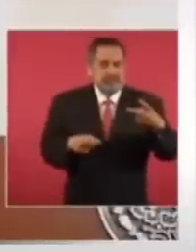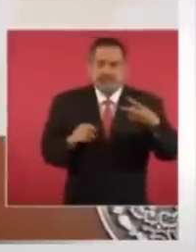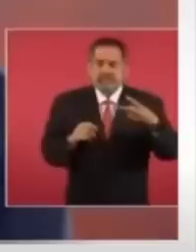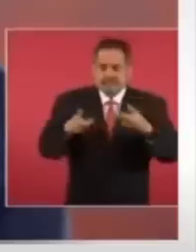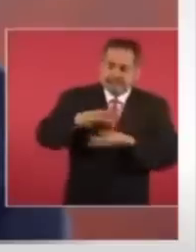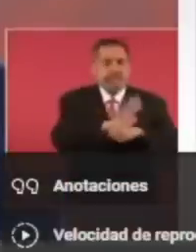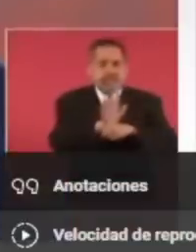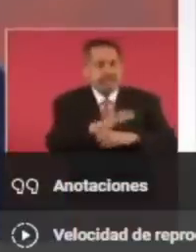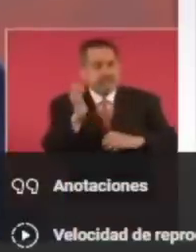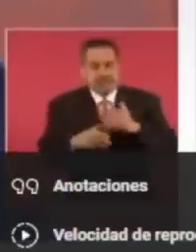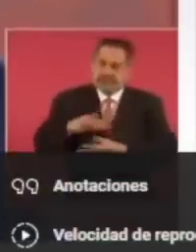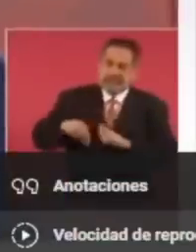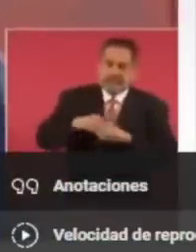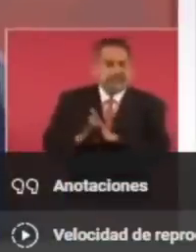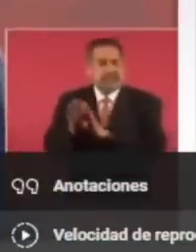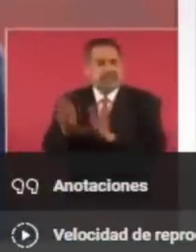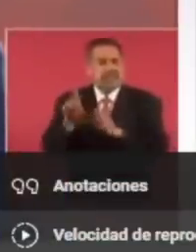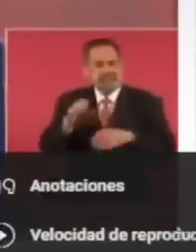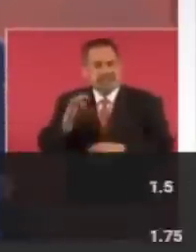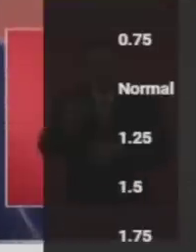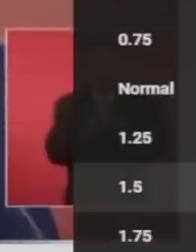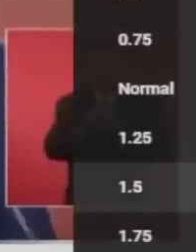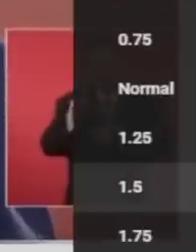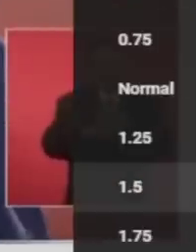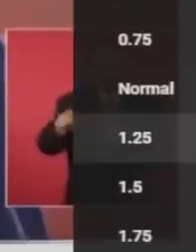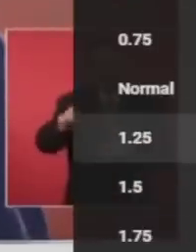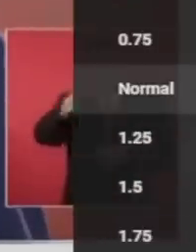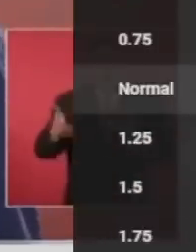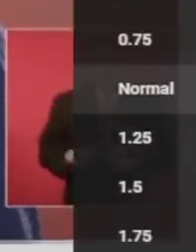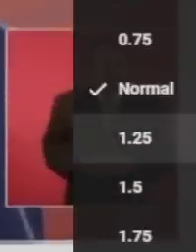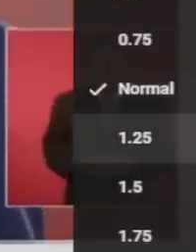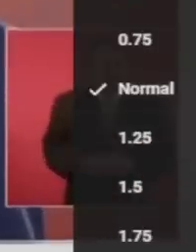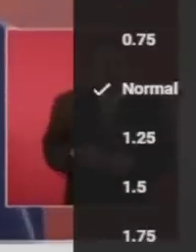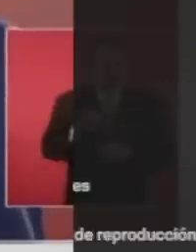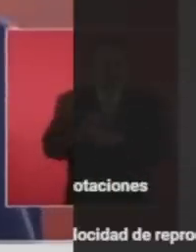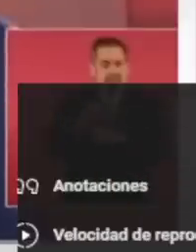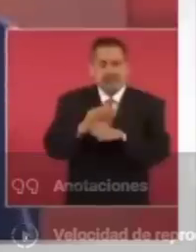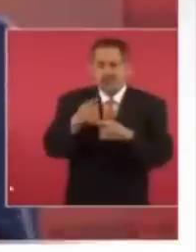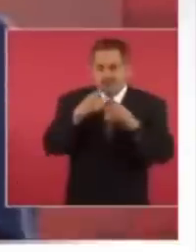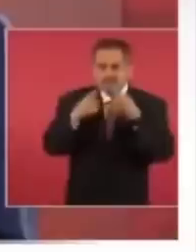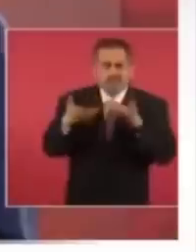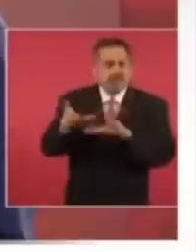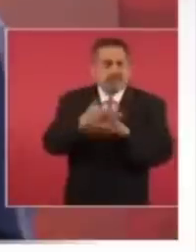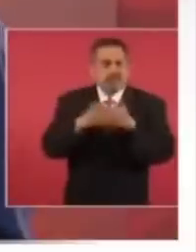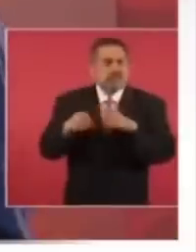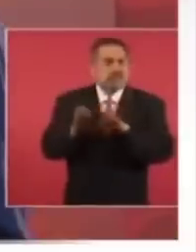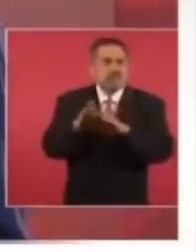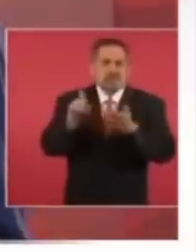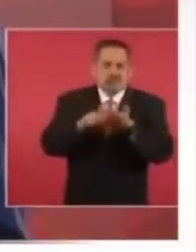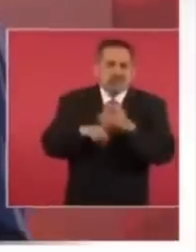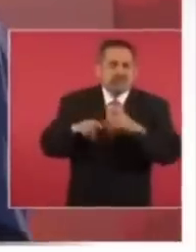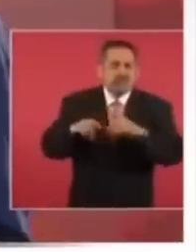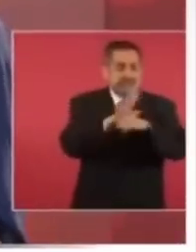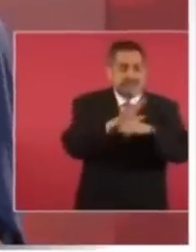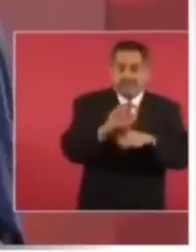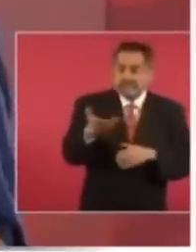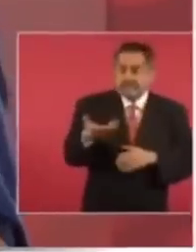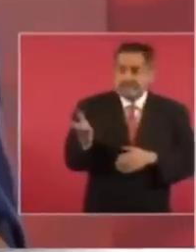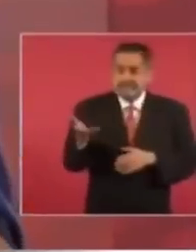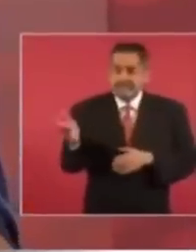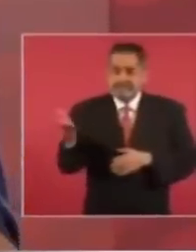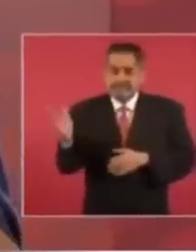de la pandemia enfrentando la crisis de la guerra Rusia Ucrania recuperando empleos Perdidos por la pandemia